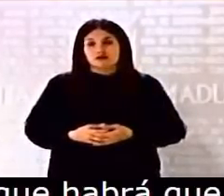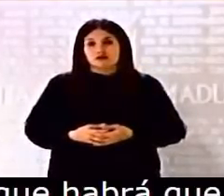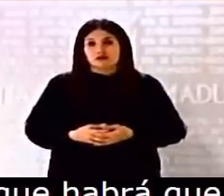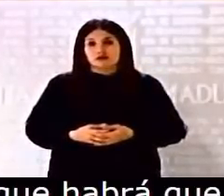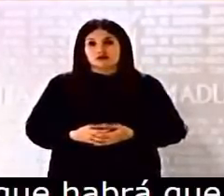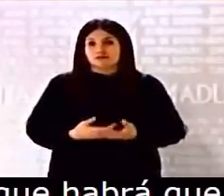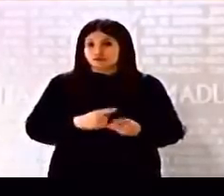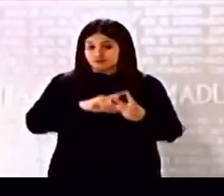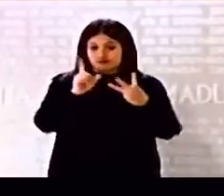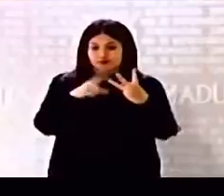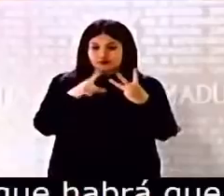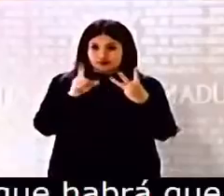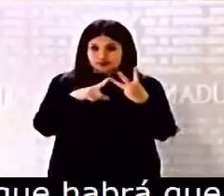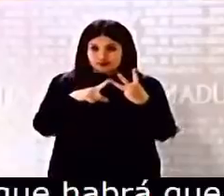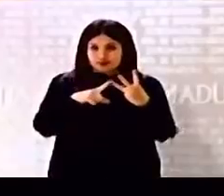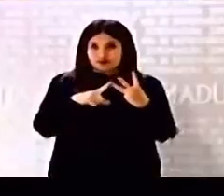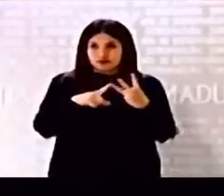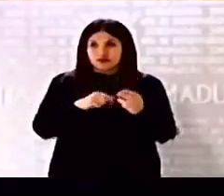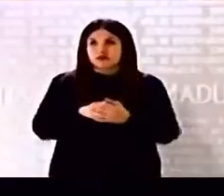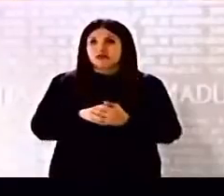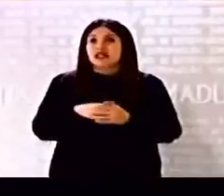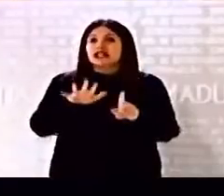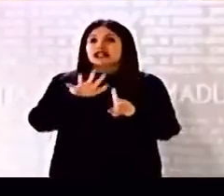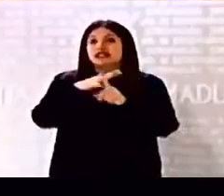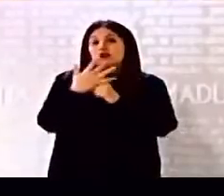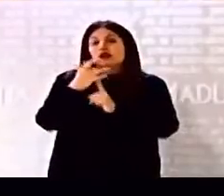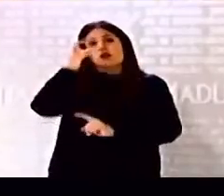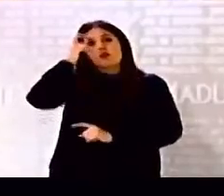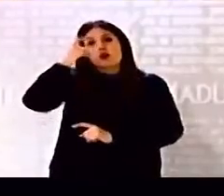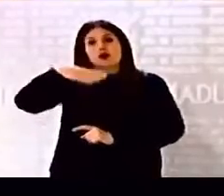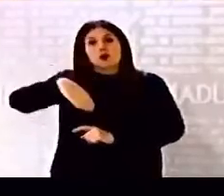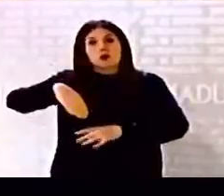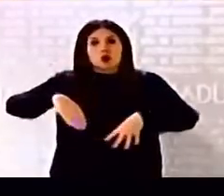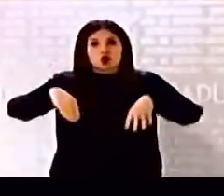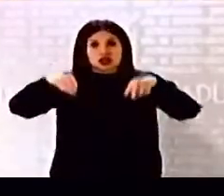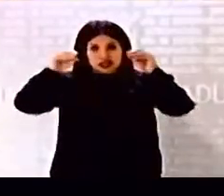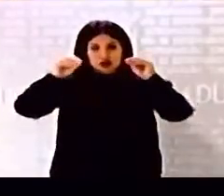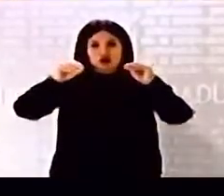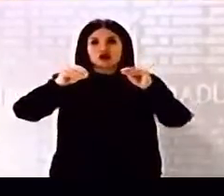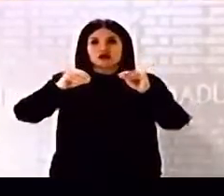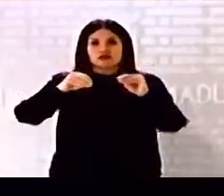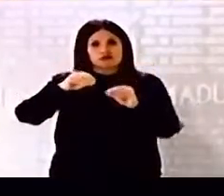Y, en tercer lugar, la situación de Burguillos del Cerro sigue siendo preocupante.